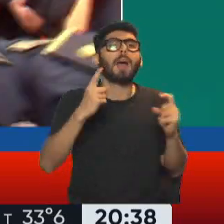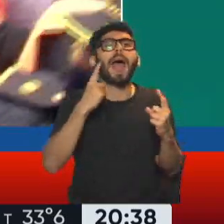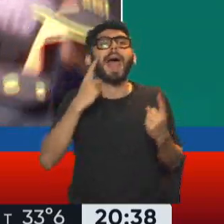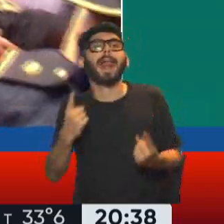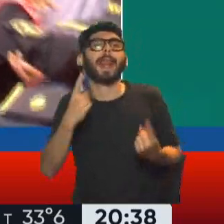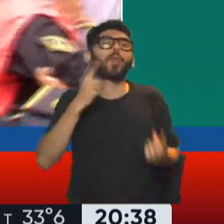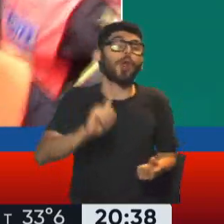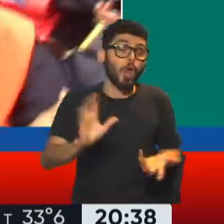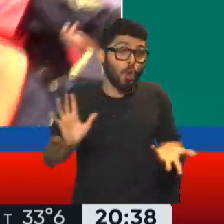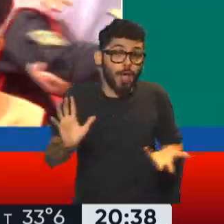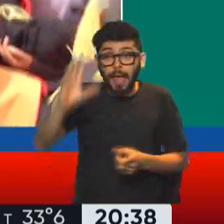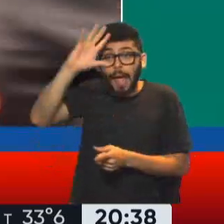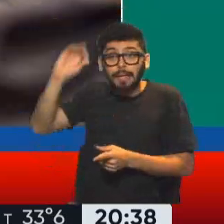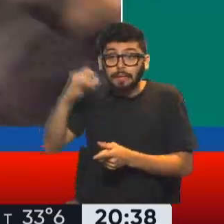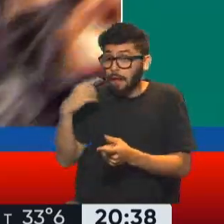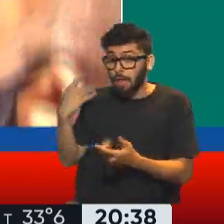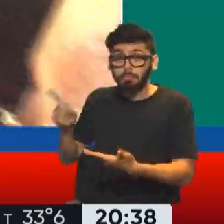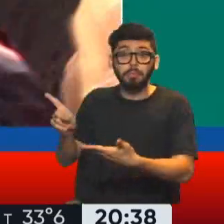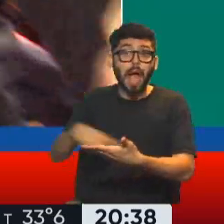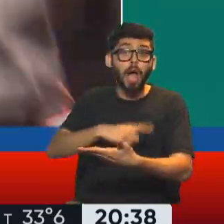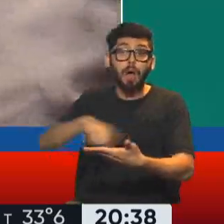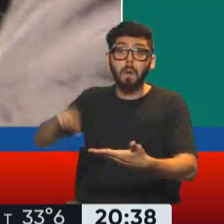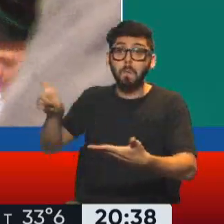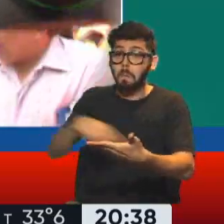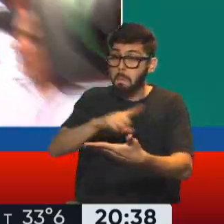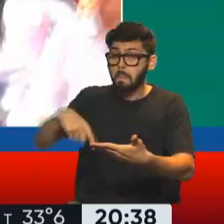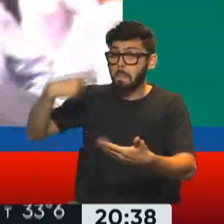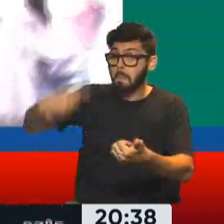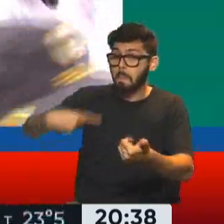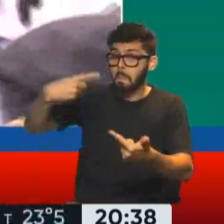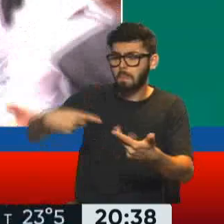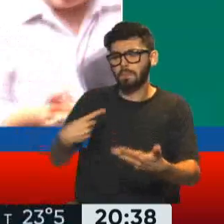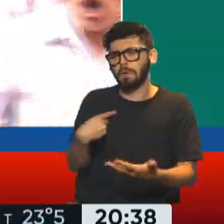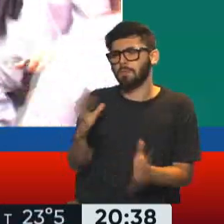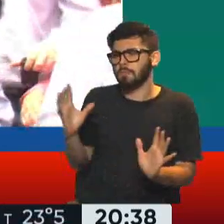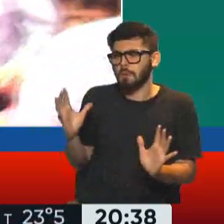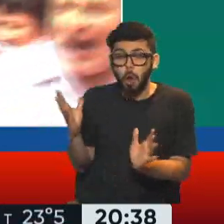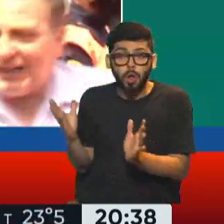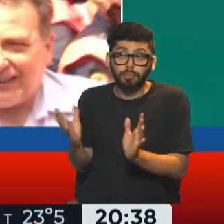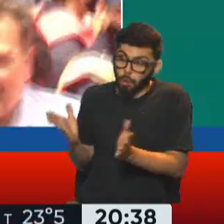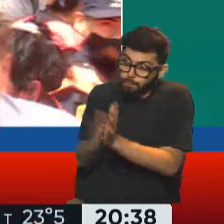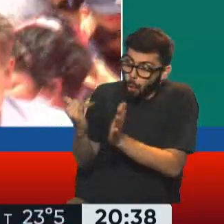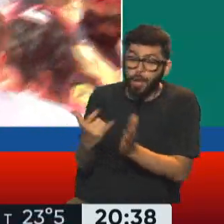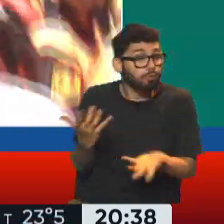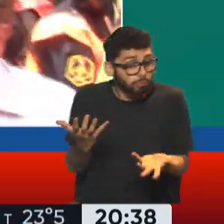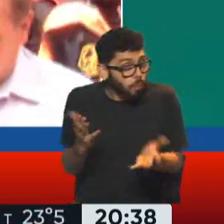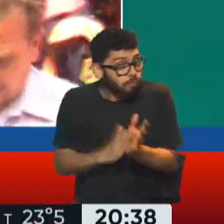Cristina Kirchner se la está absolviendo. Se la está absolviendo de todo. No en todos los casos hay pruebas. Pero ¿vos creés